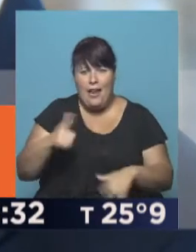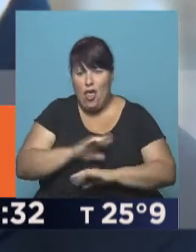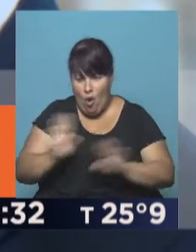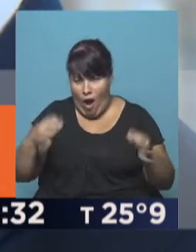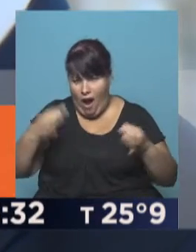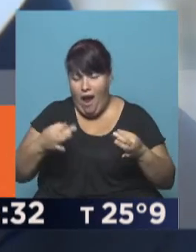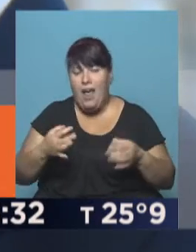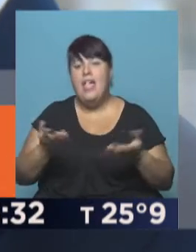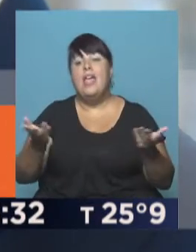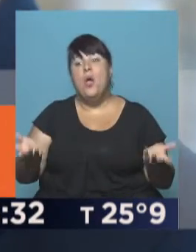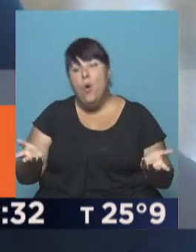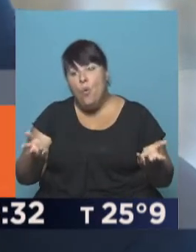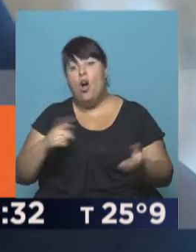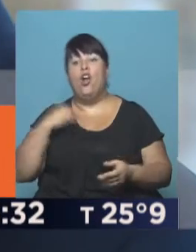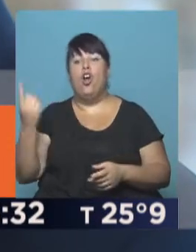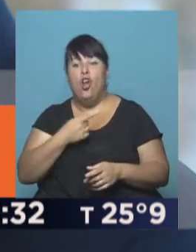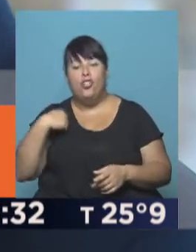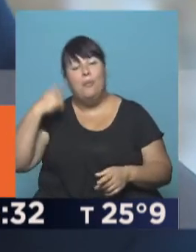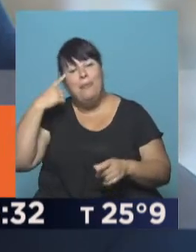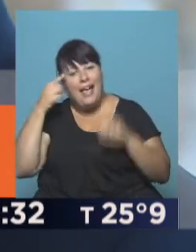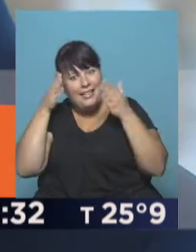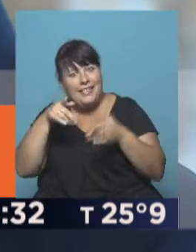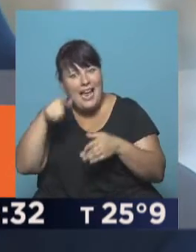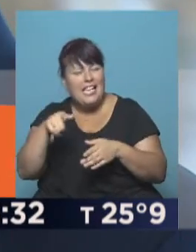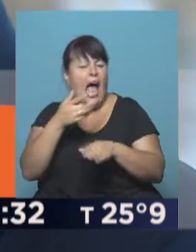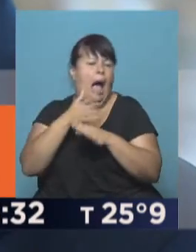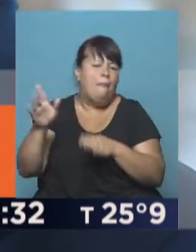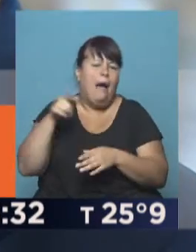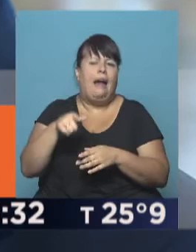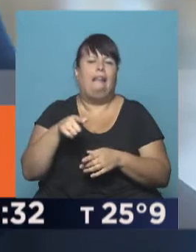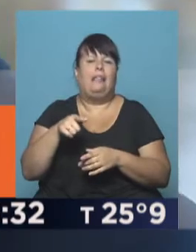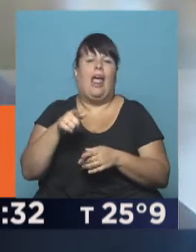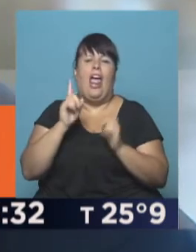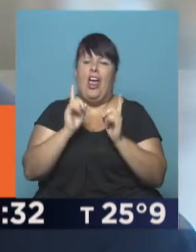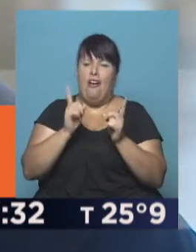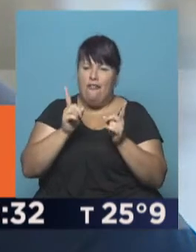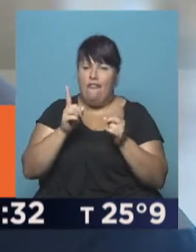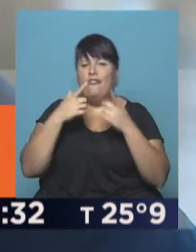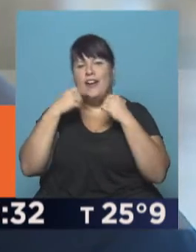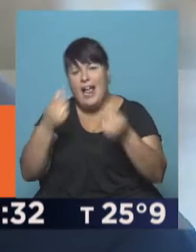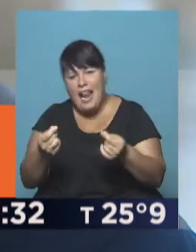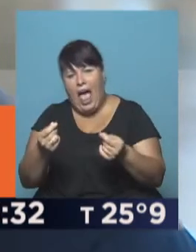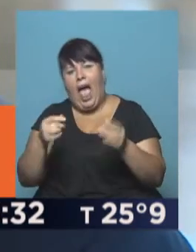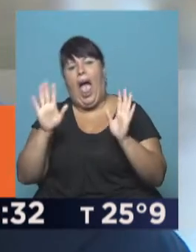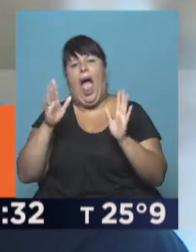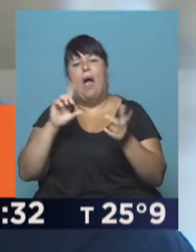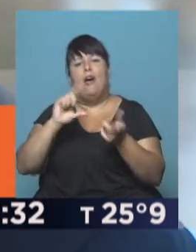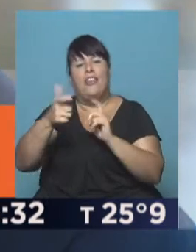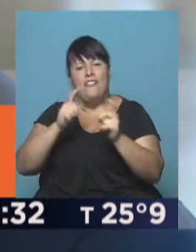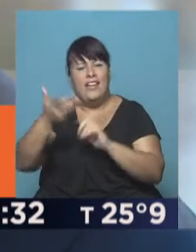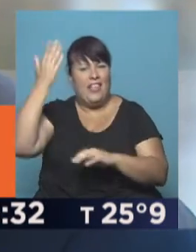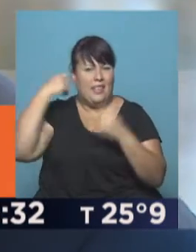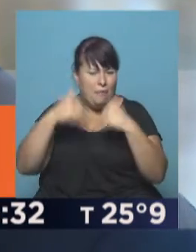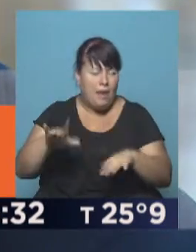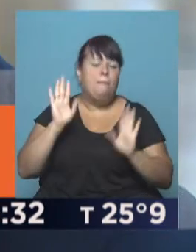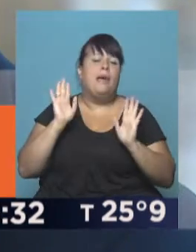valor. Y bueno, nosotros teníamos expectativa que eso, más allá que se mantenga un reclamo, en todo caso a recomposición anterior,